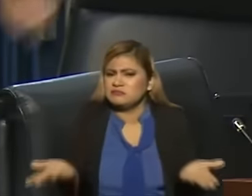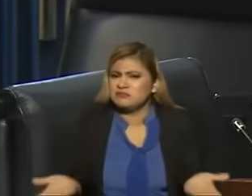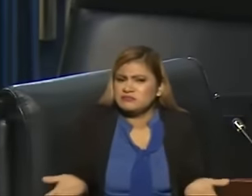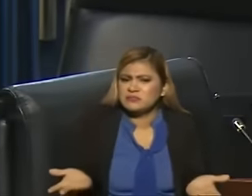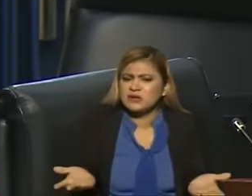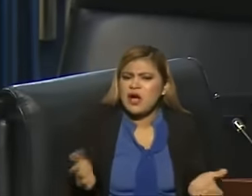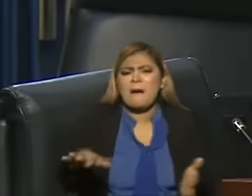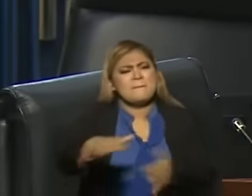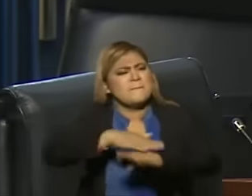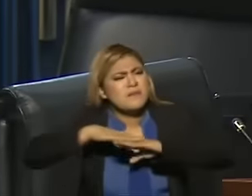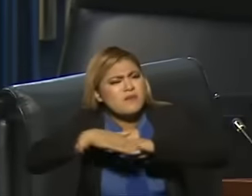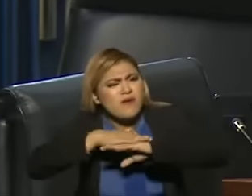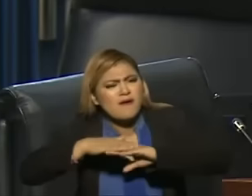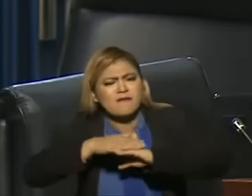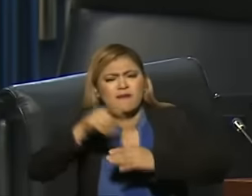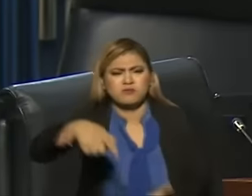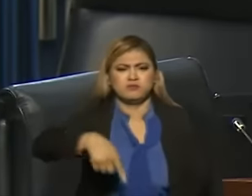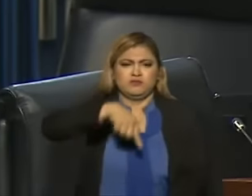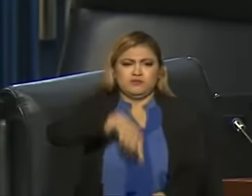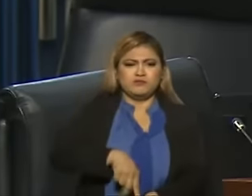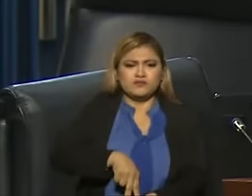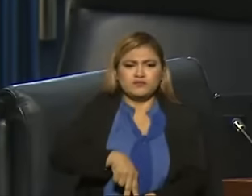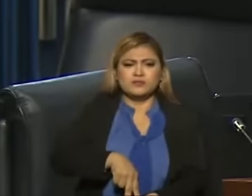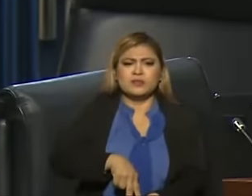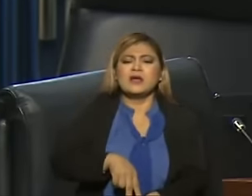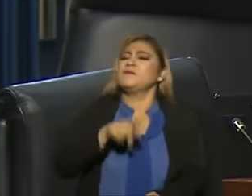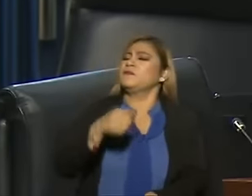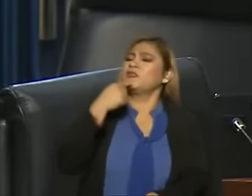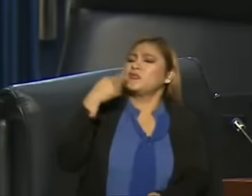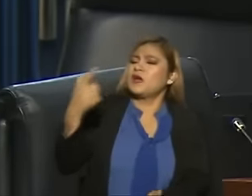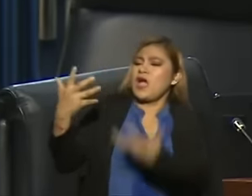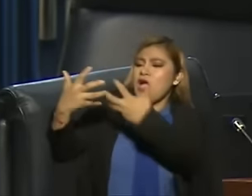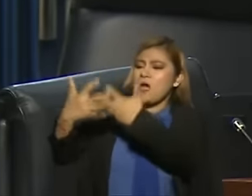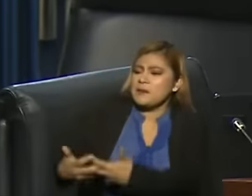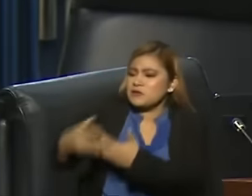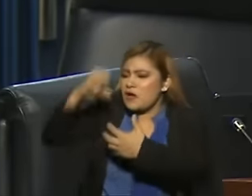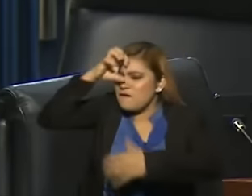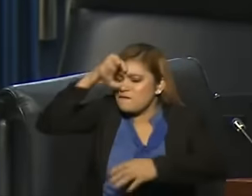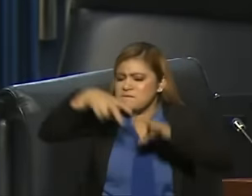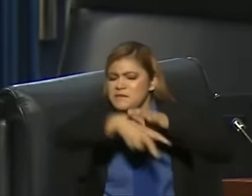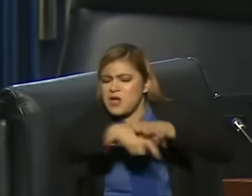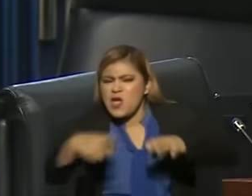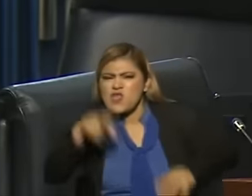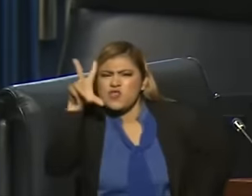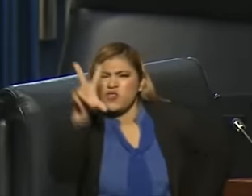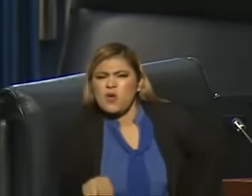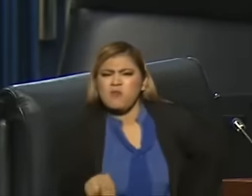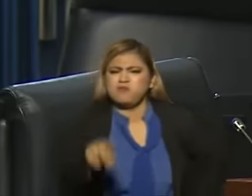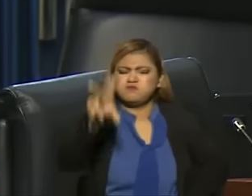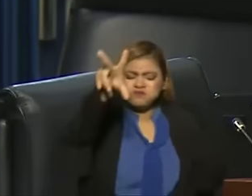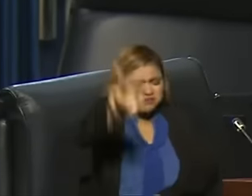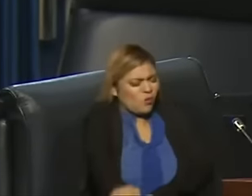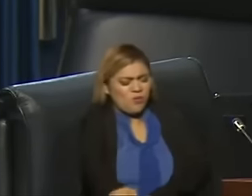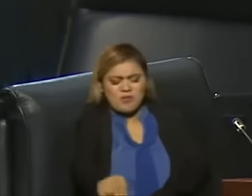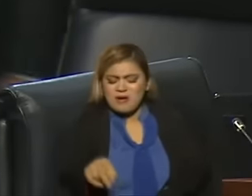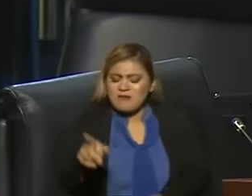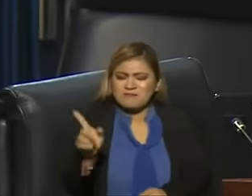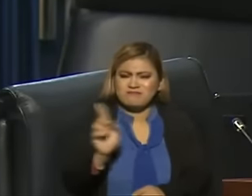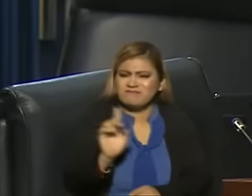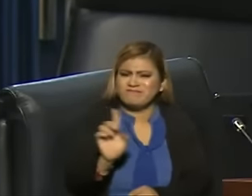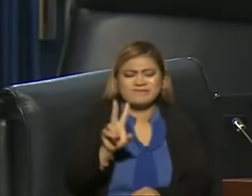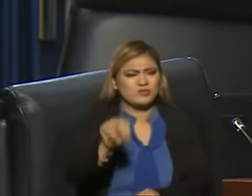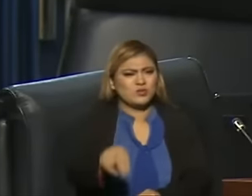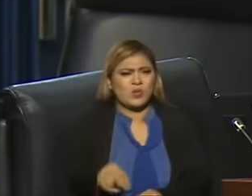Párense firme. Díganle a la minera no. Nos vamos a pelear aquí primero en el